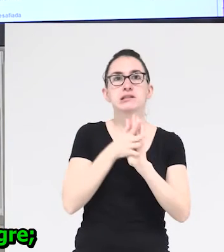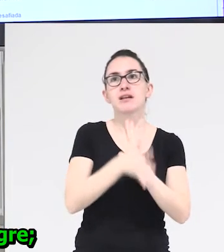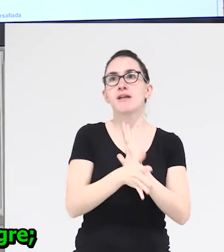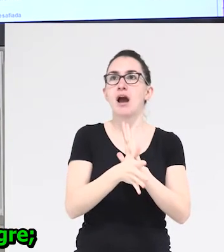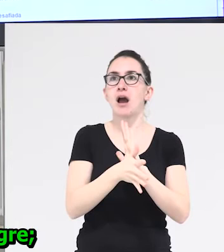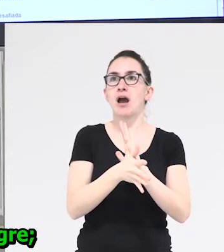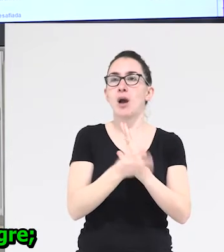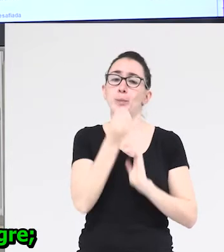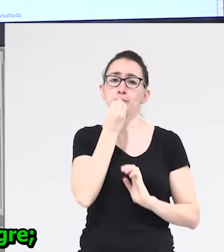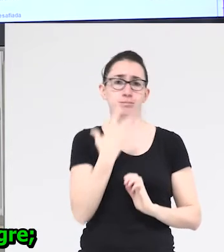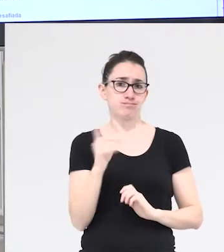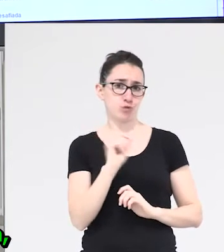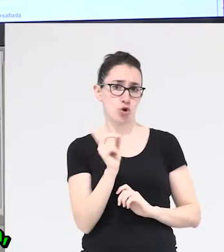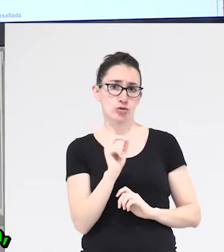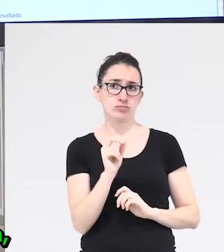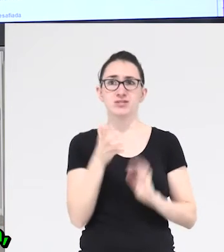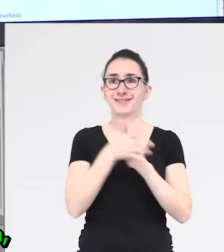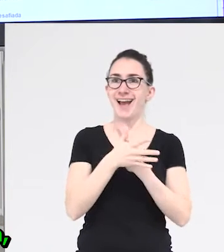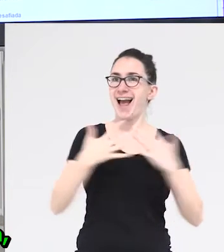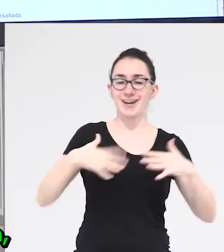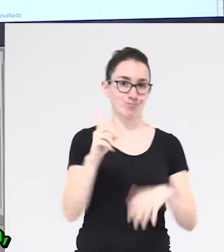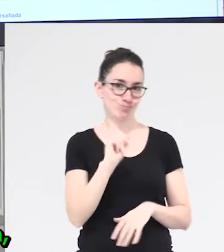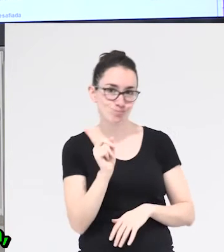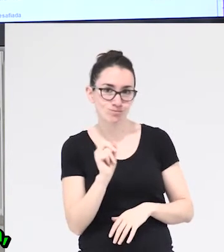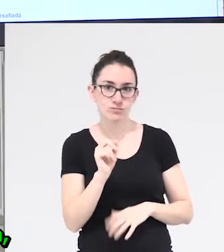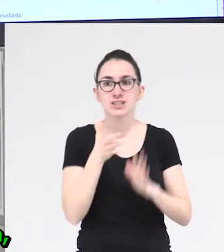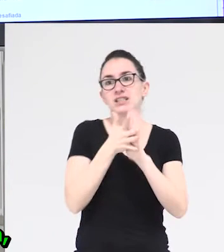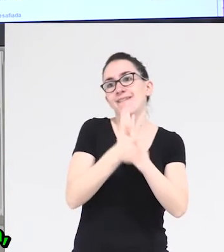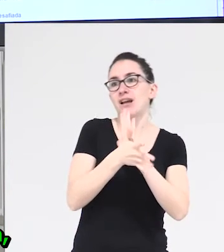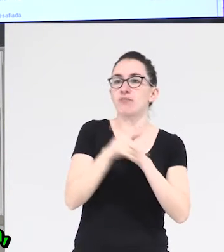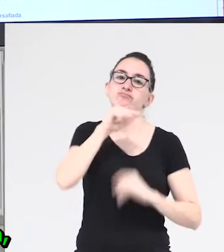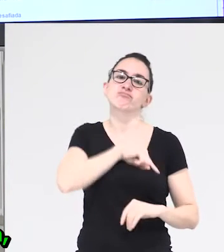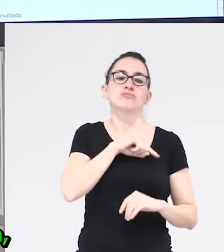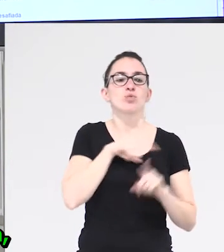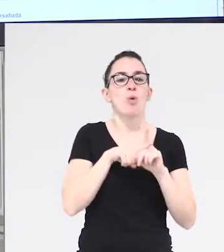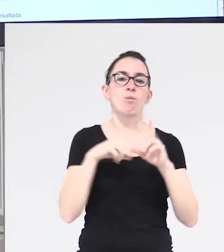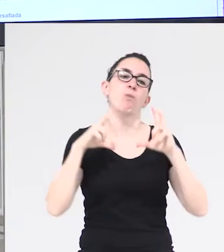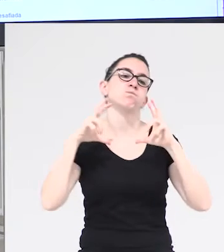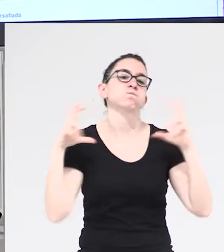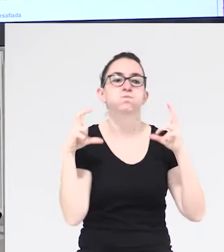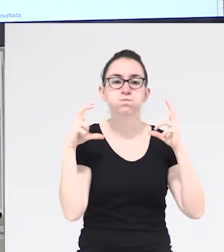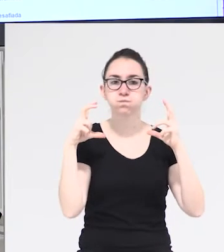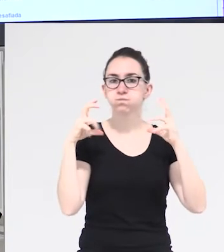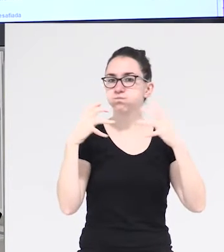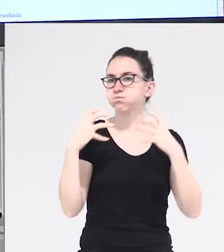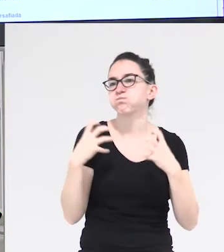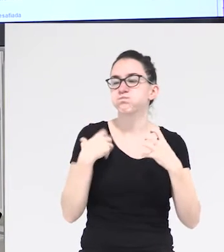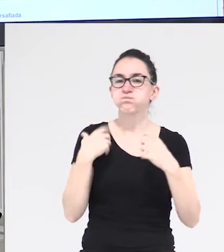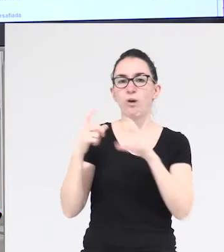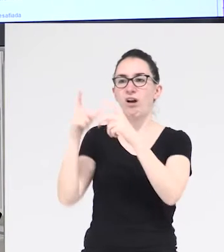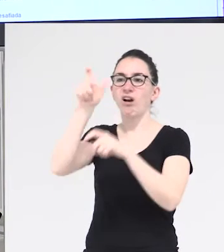no significa nada bueno ni nada alegre, significa sentirse una bola inflada,